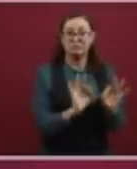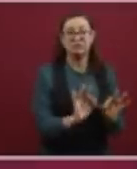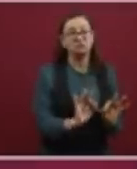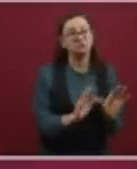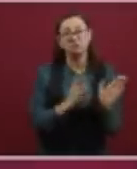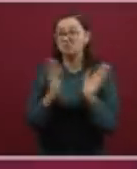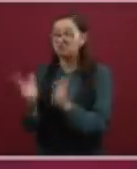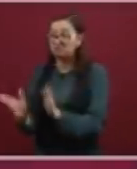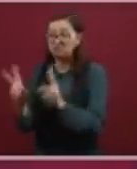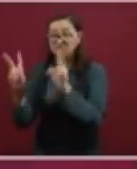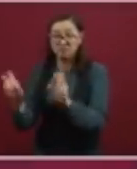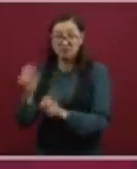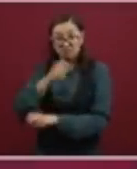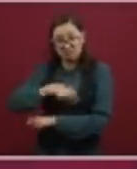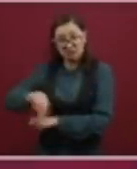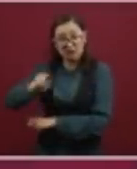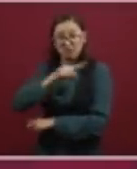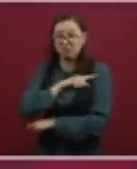de salud,